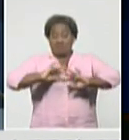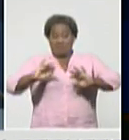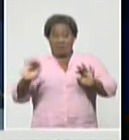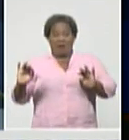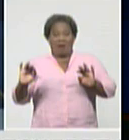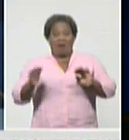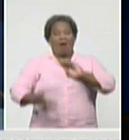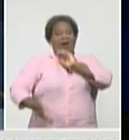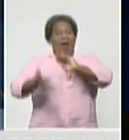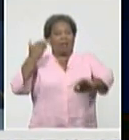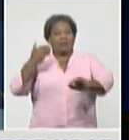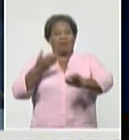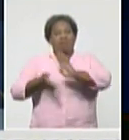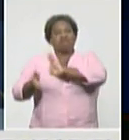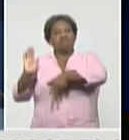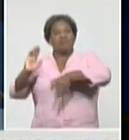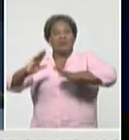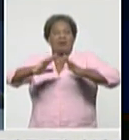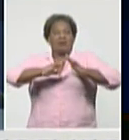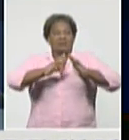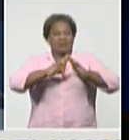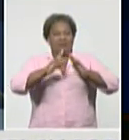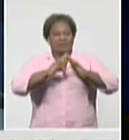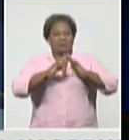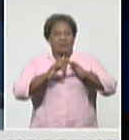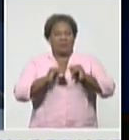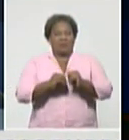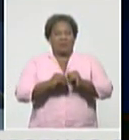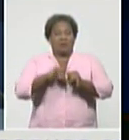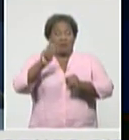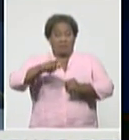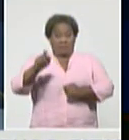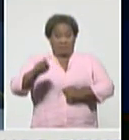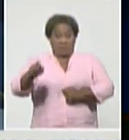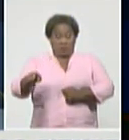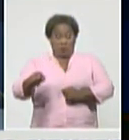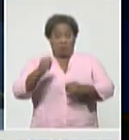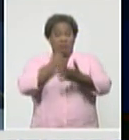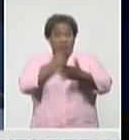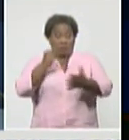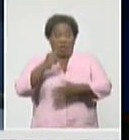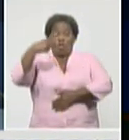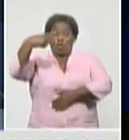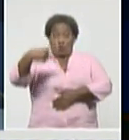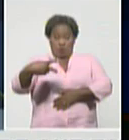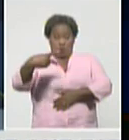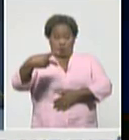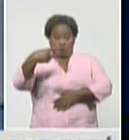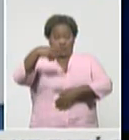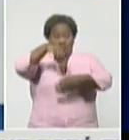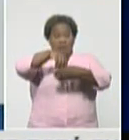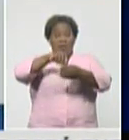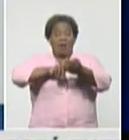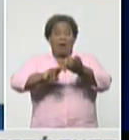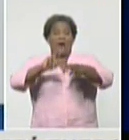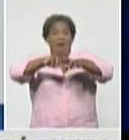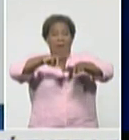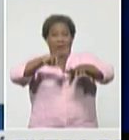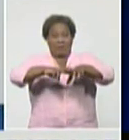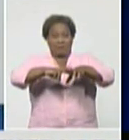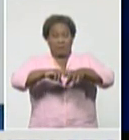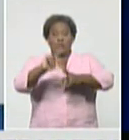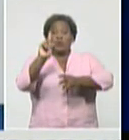alta. Los casos diagnosticados, 2 pertenecen a la provincia de La Habana, 1